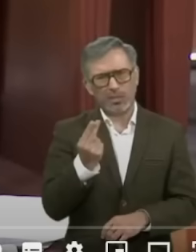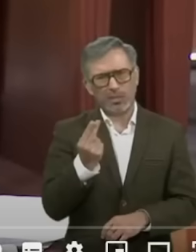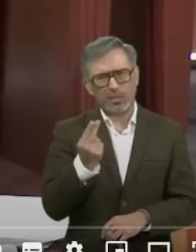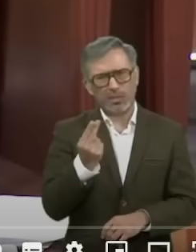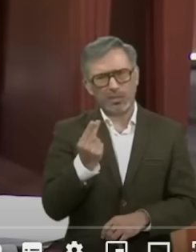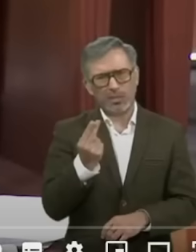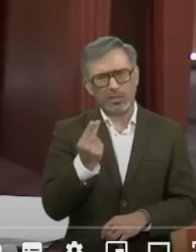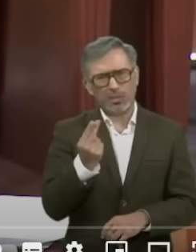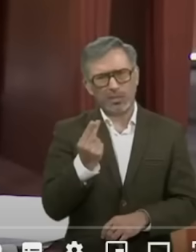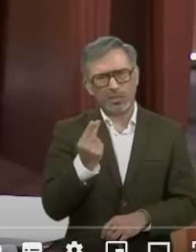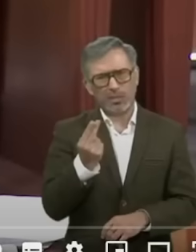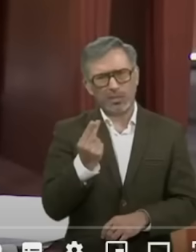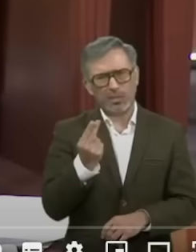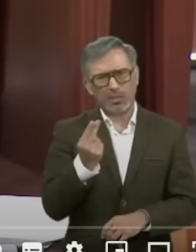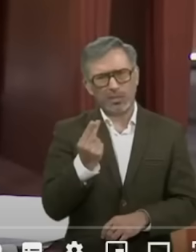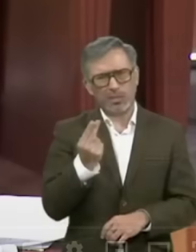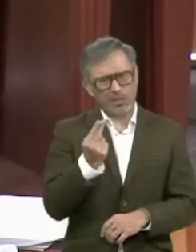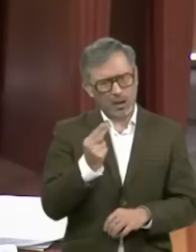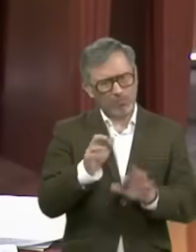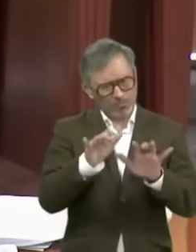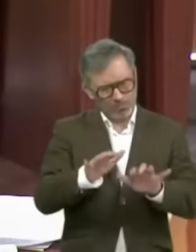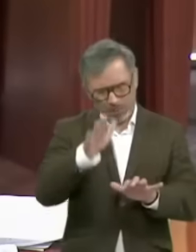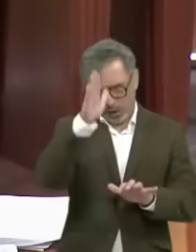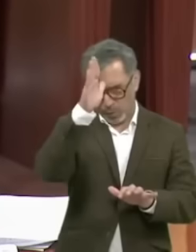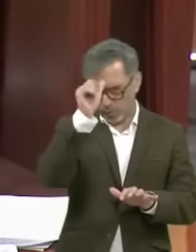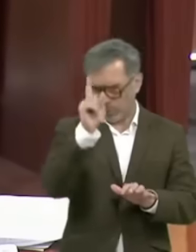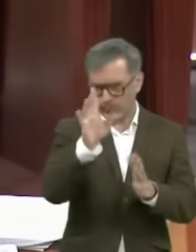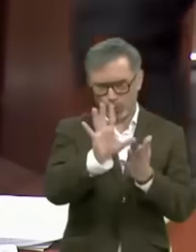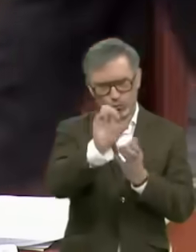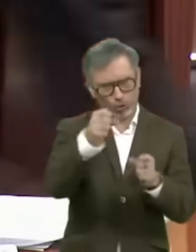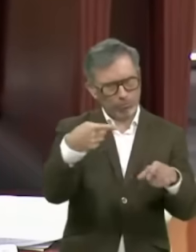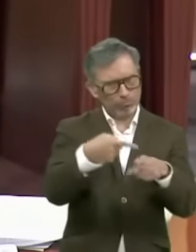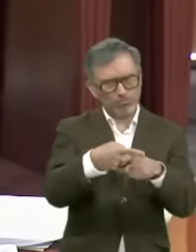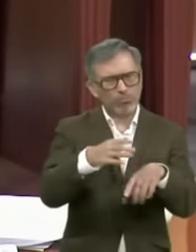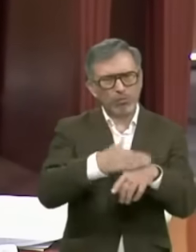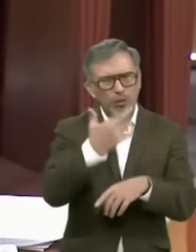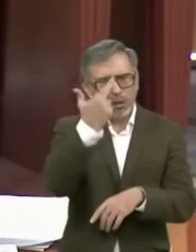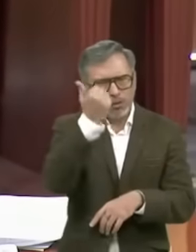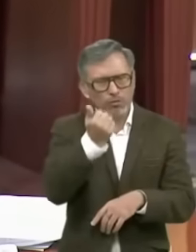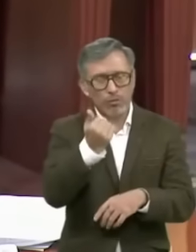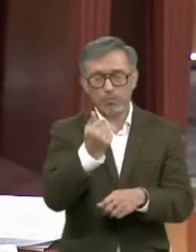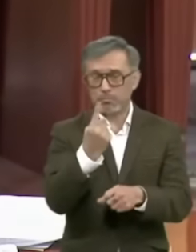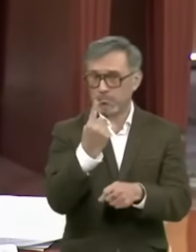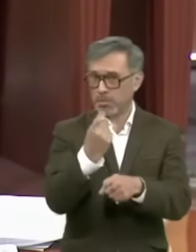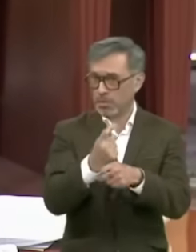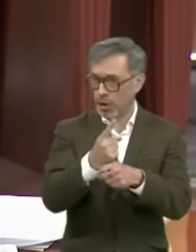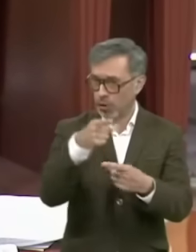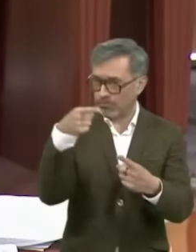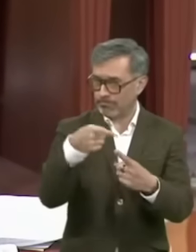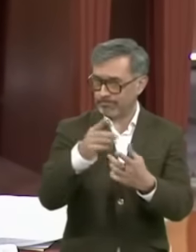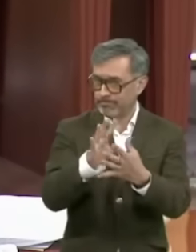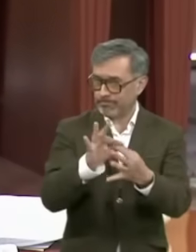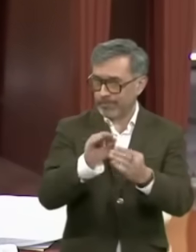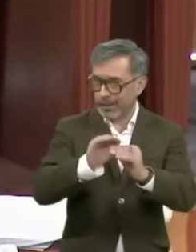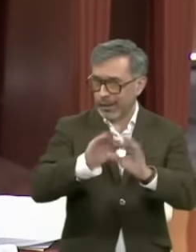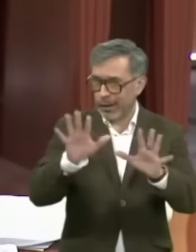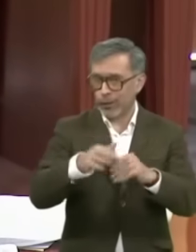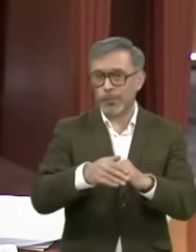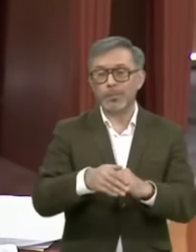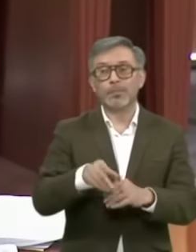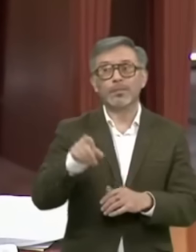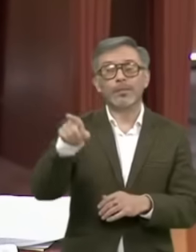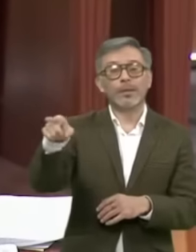dijo Carla Humphrey. Quiero dejar muy en claro que nada tiene que ver con las reformas presentadas por